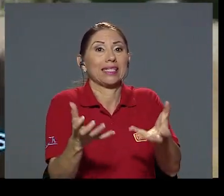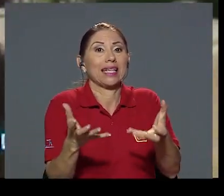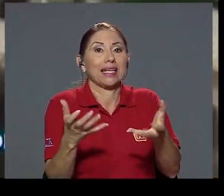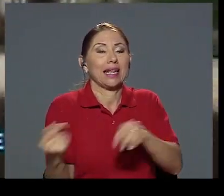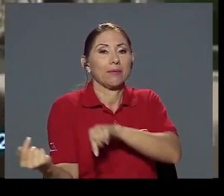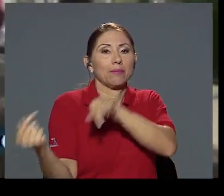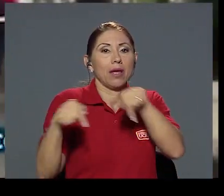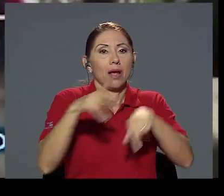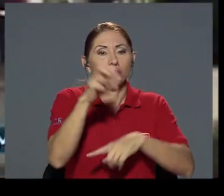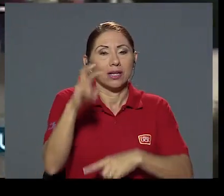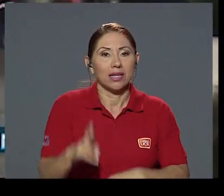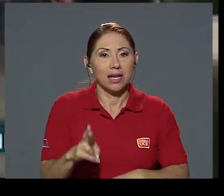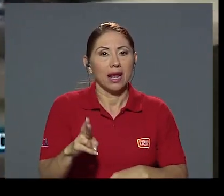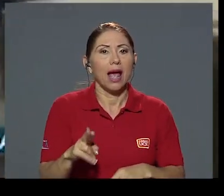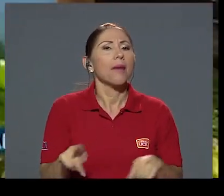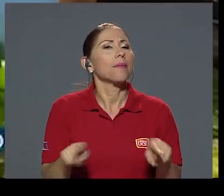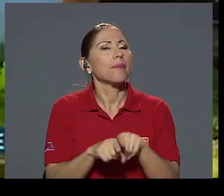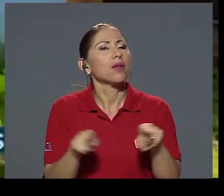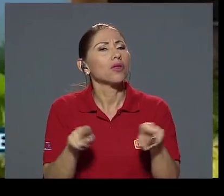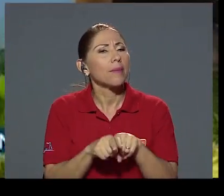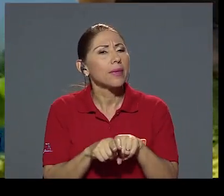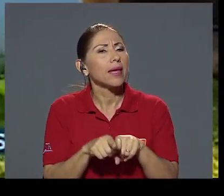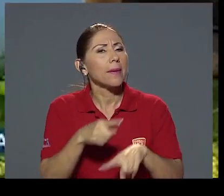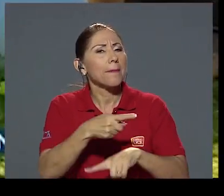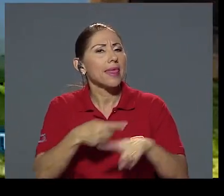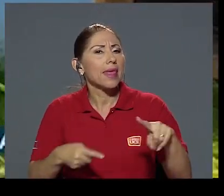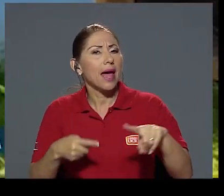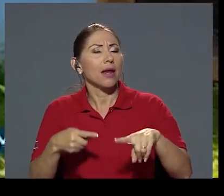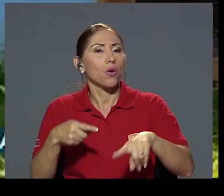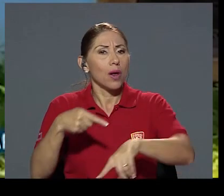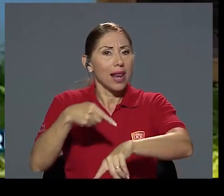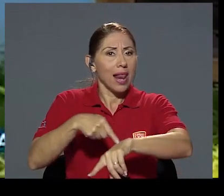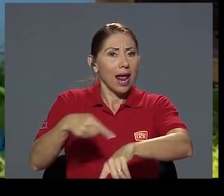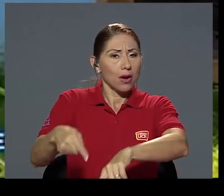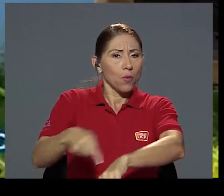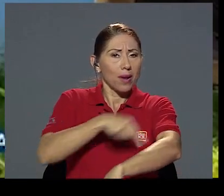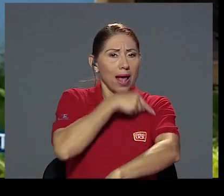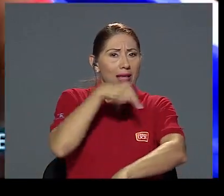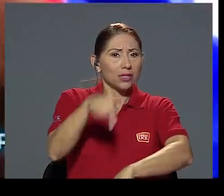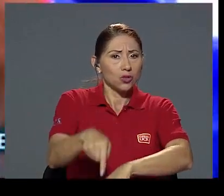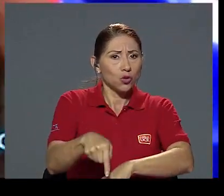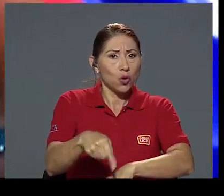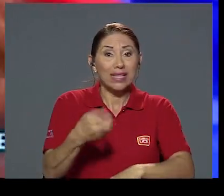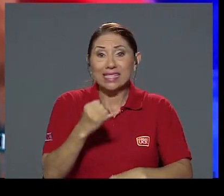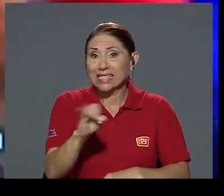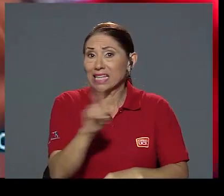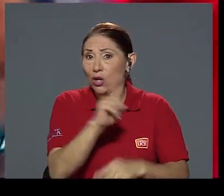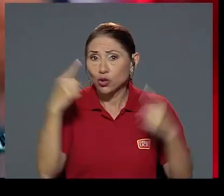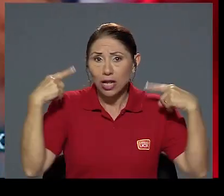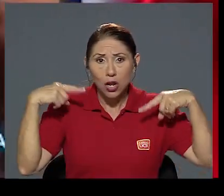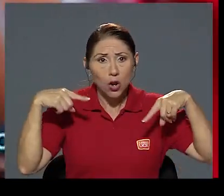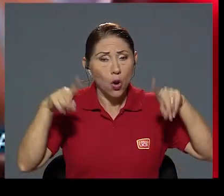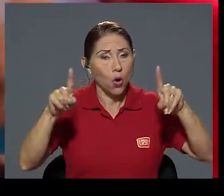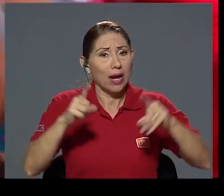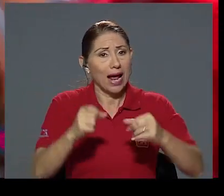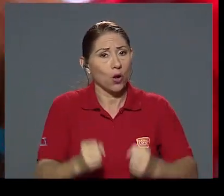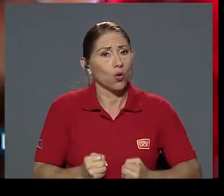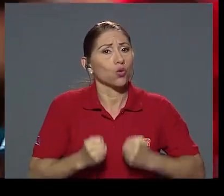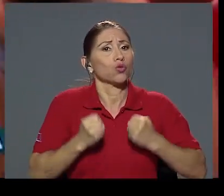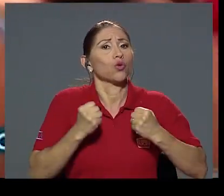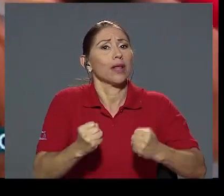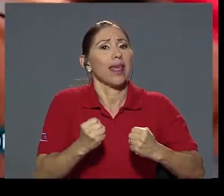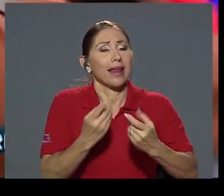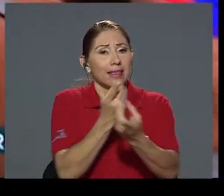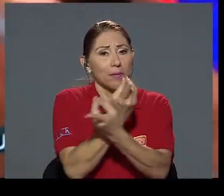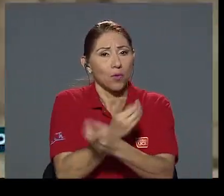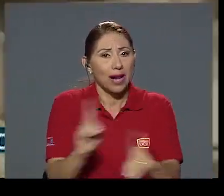también hay un impacto más de mediano a largo plazo, que en la medida que no se logren consolidar las democracias y los estados centroamericanos como estados